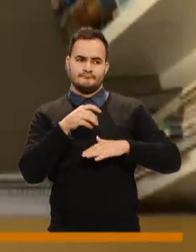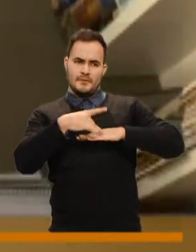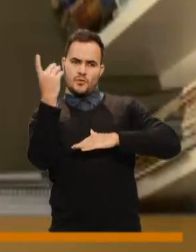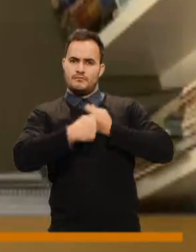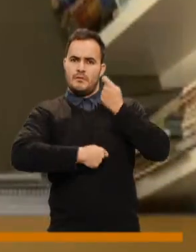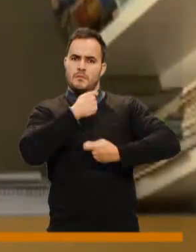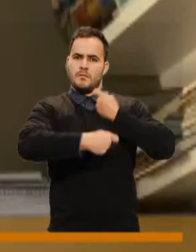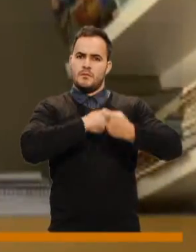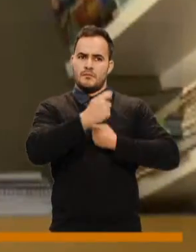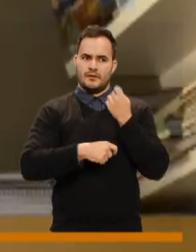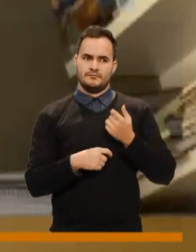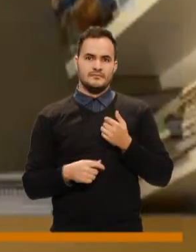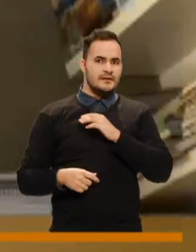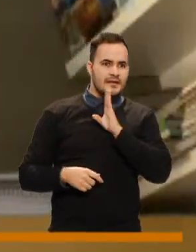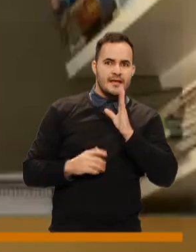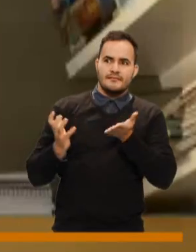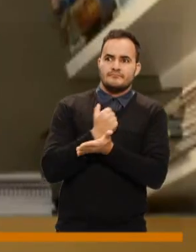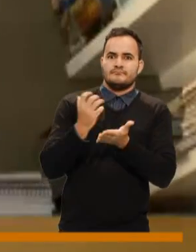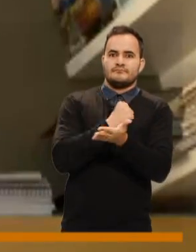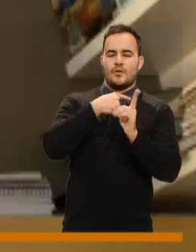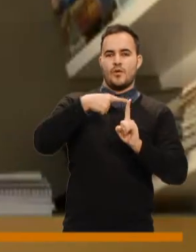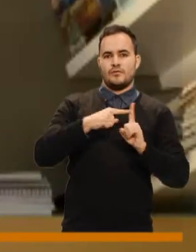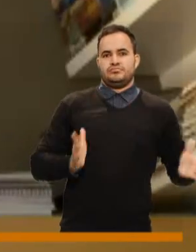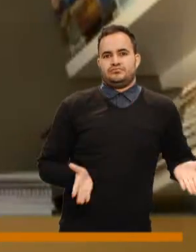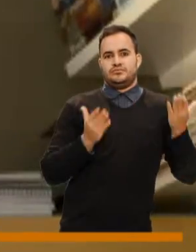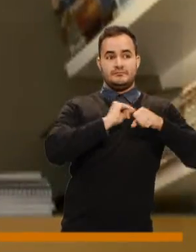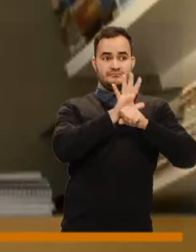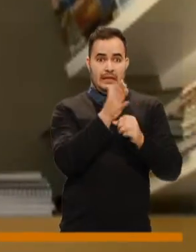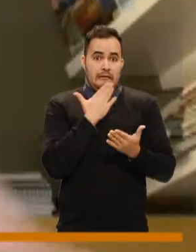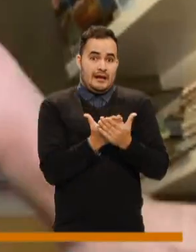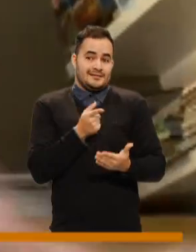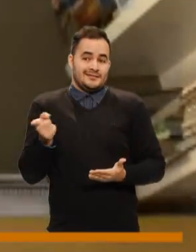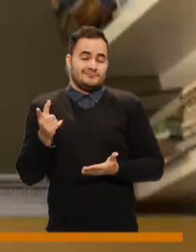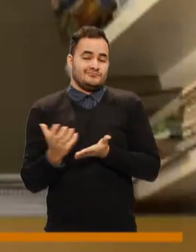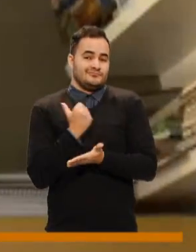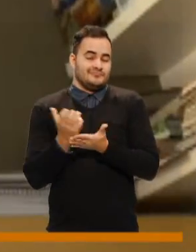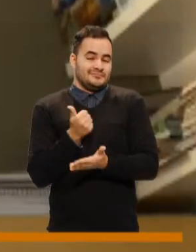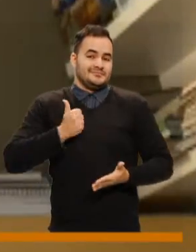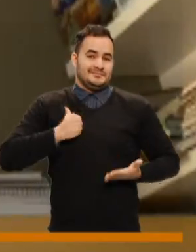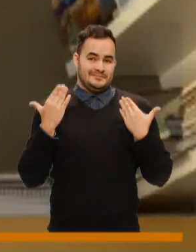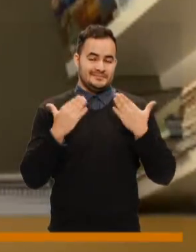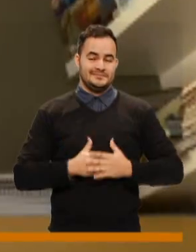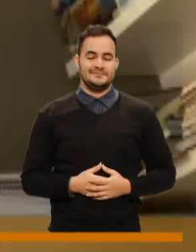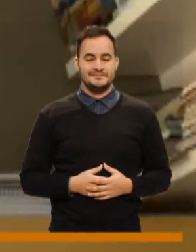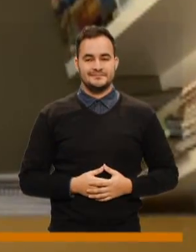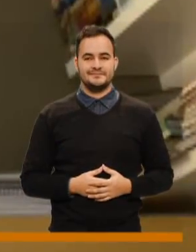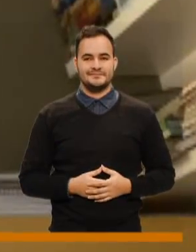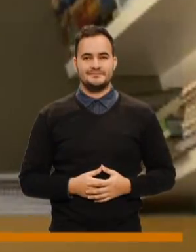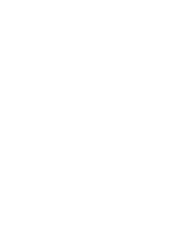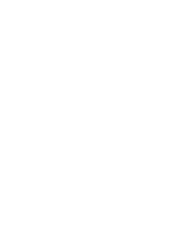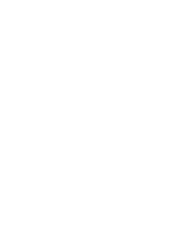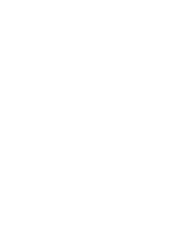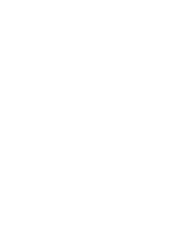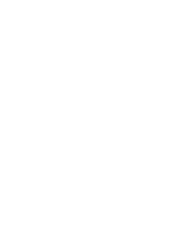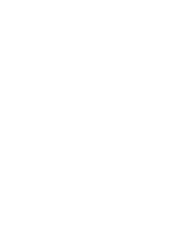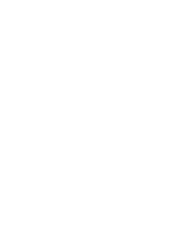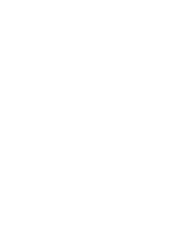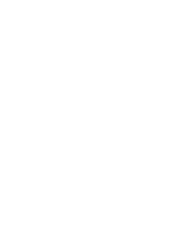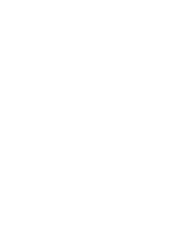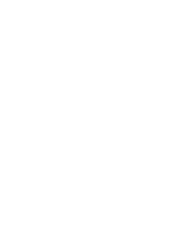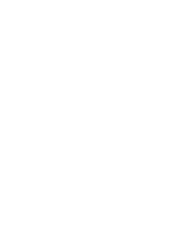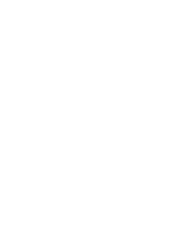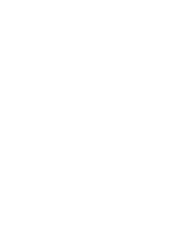este año. Y ese es precisamente, digamos, uno de los sectores que se ha visto beneficiado por todo lo que ha ocurrido en la pandemia.